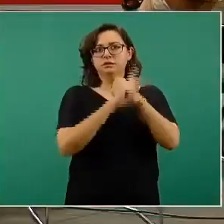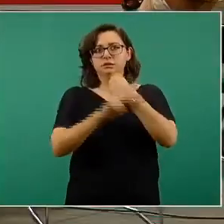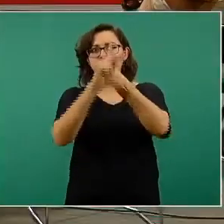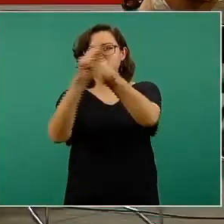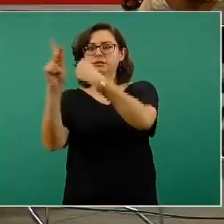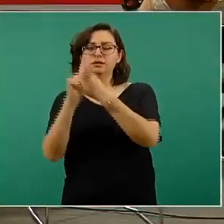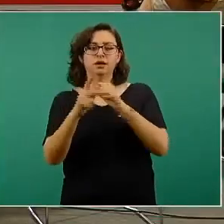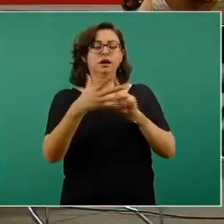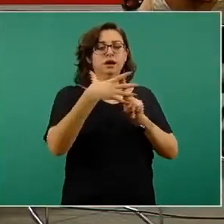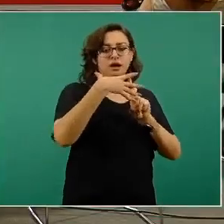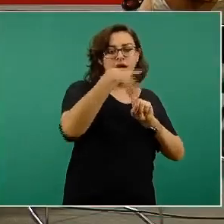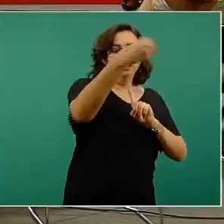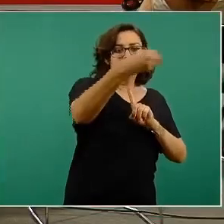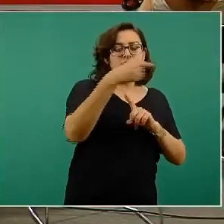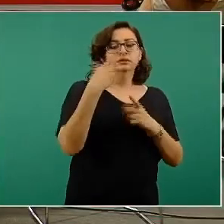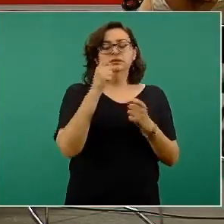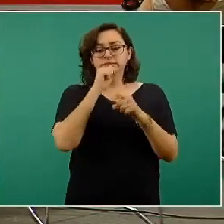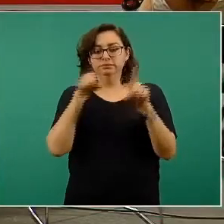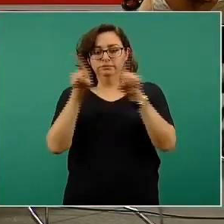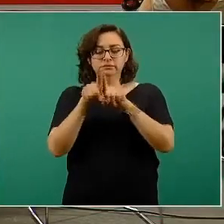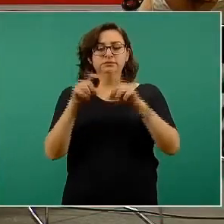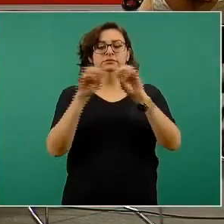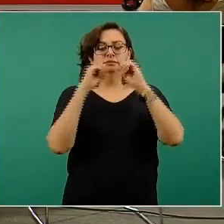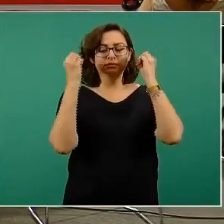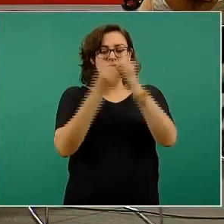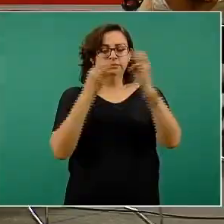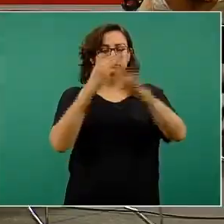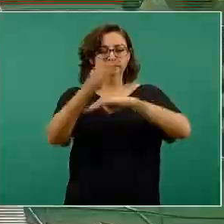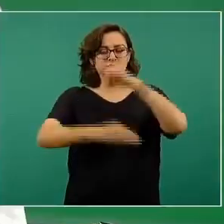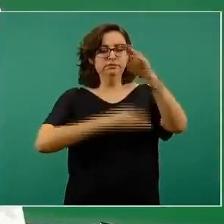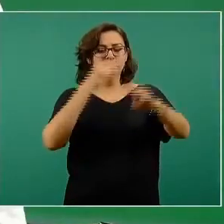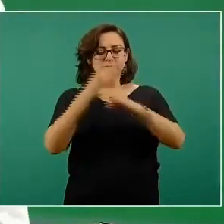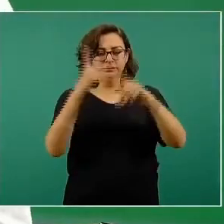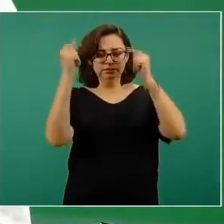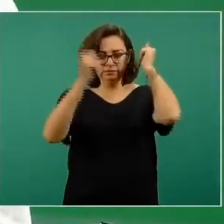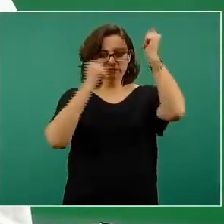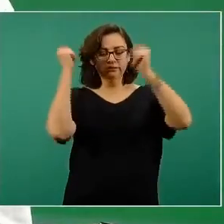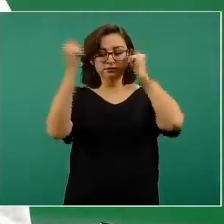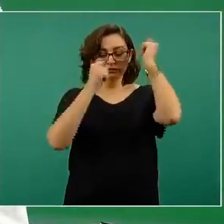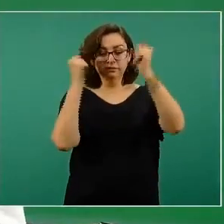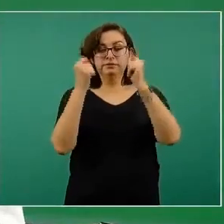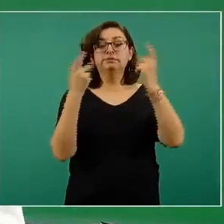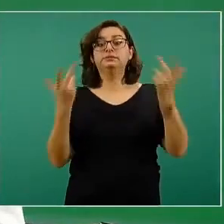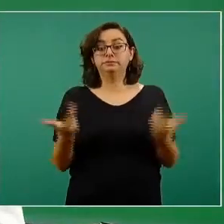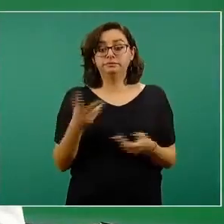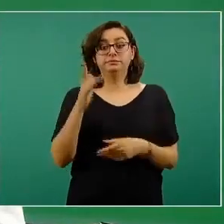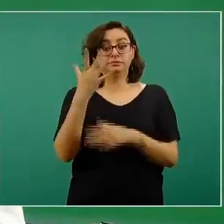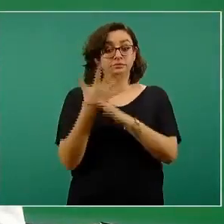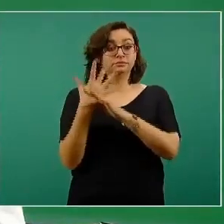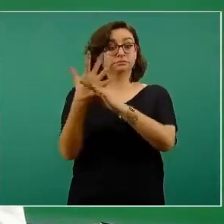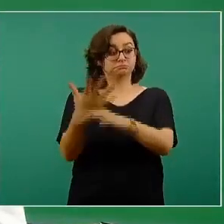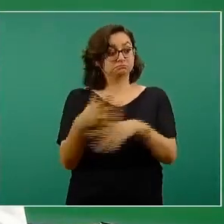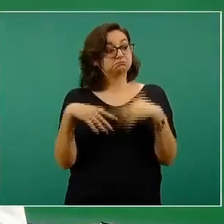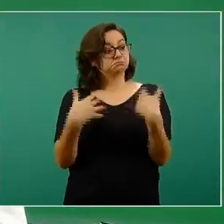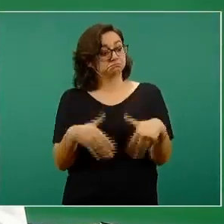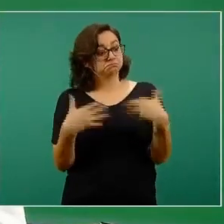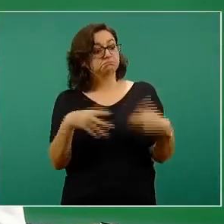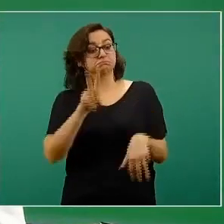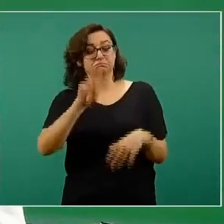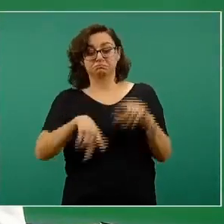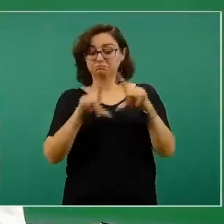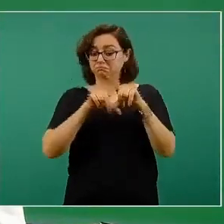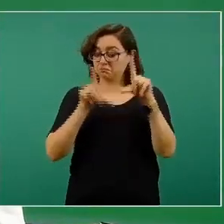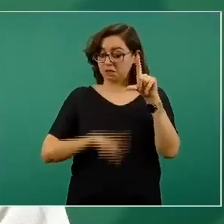o incluso la Organización Mundial del Turismo ha reconocido la proactividad y la extensa gama